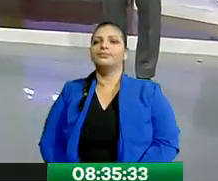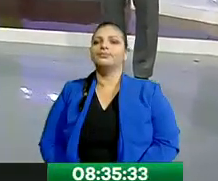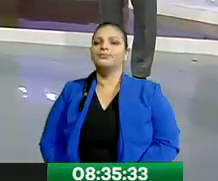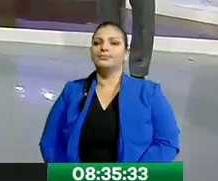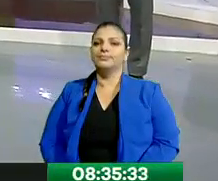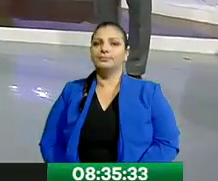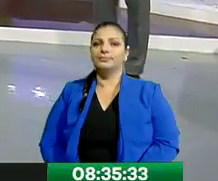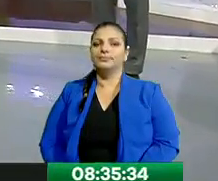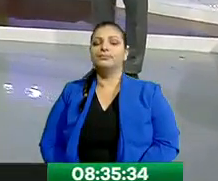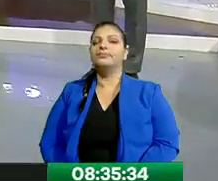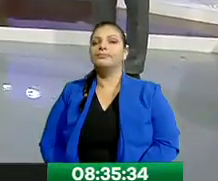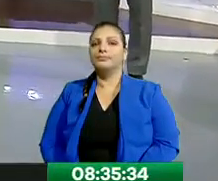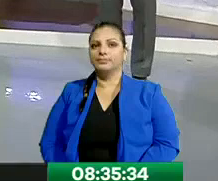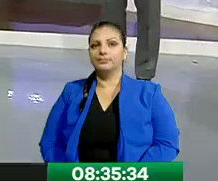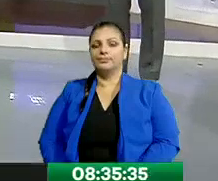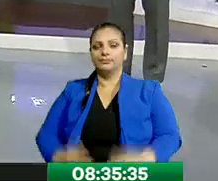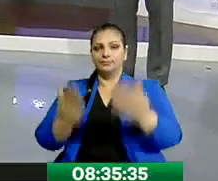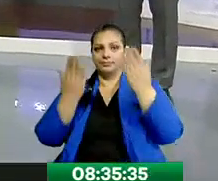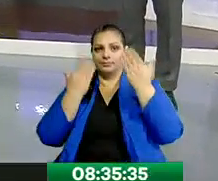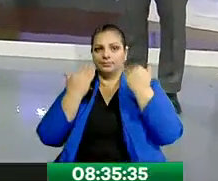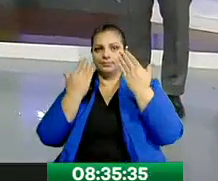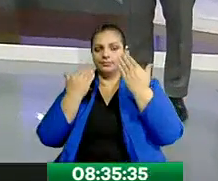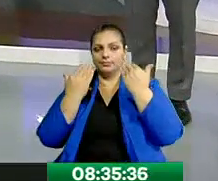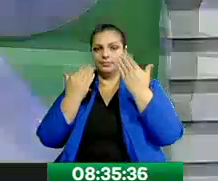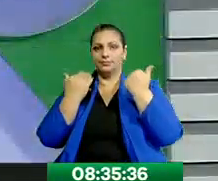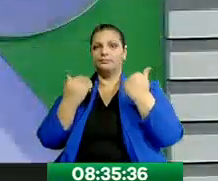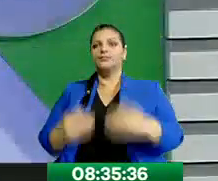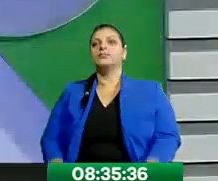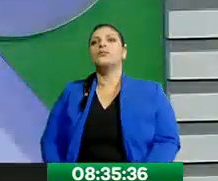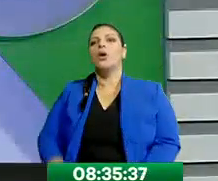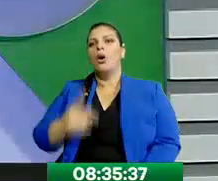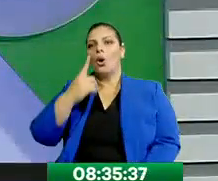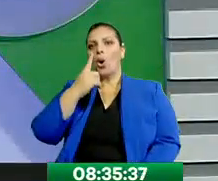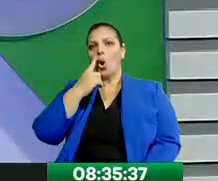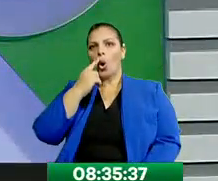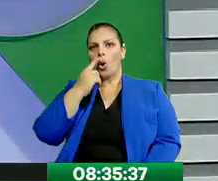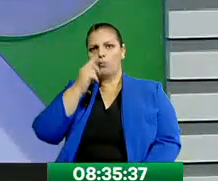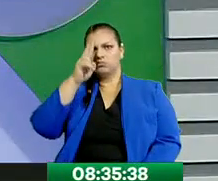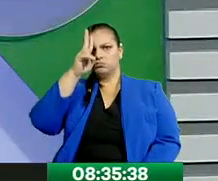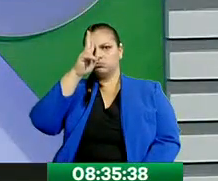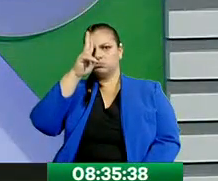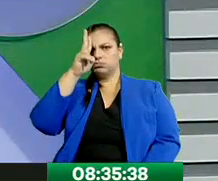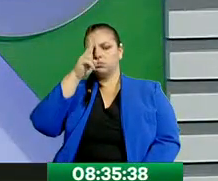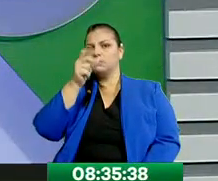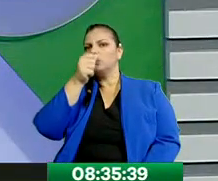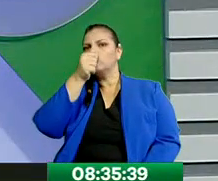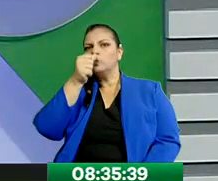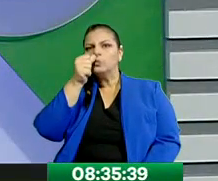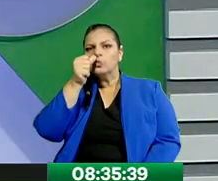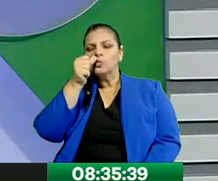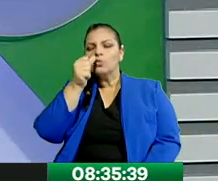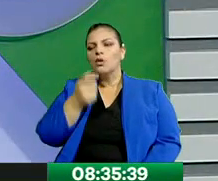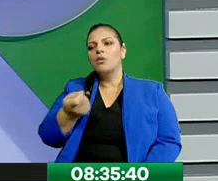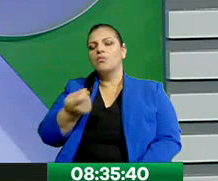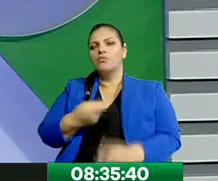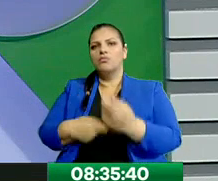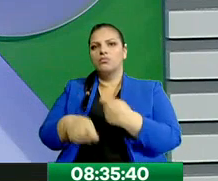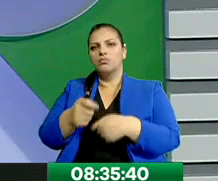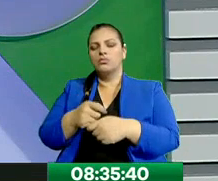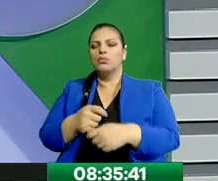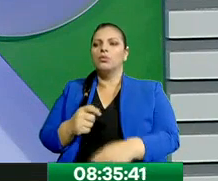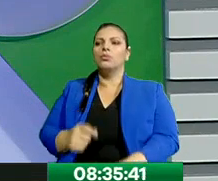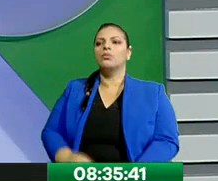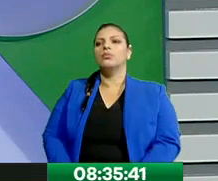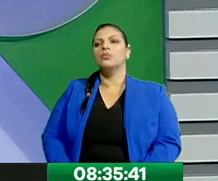En Guayaquil detienen a un sujeto justo cuando intentaba comercializar varios sobres con cocaína. El hecho ocurrió en la